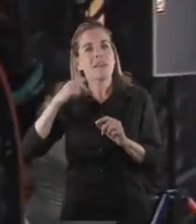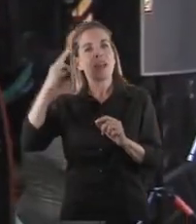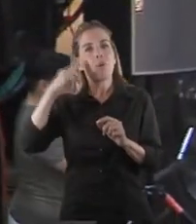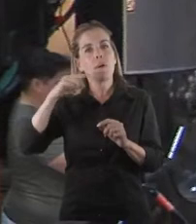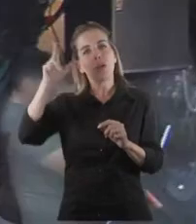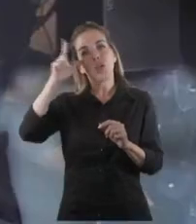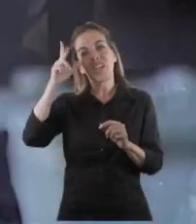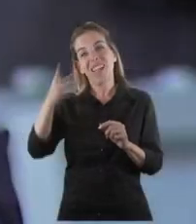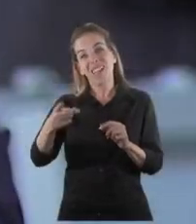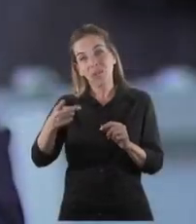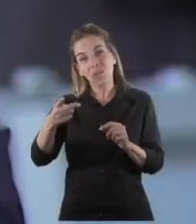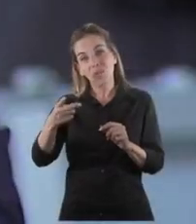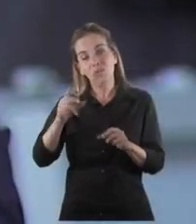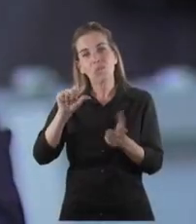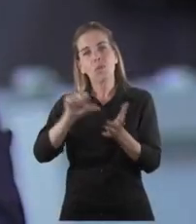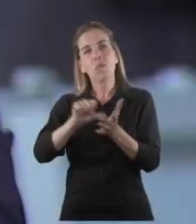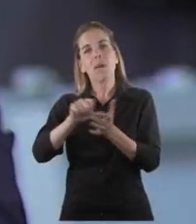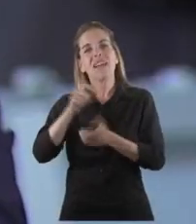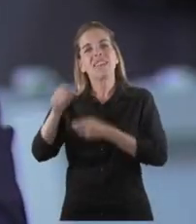1982